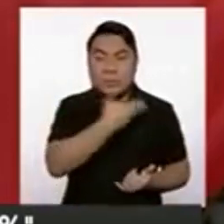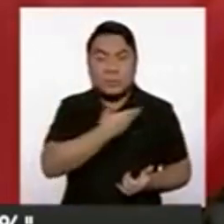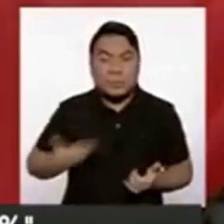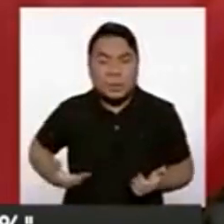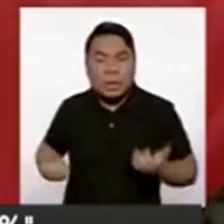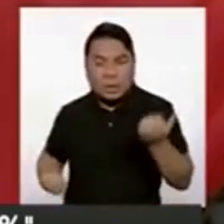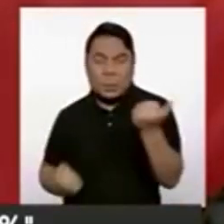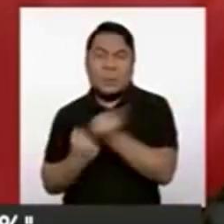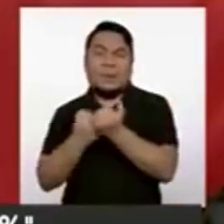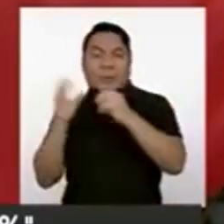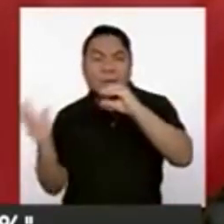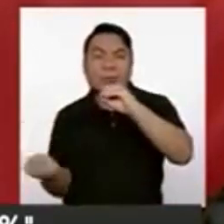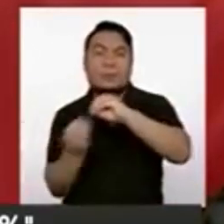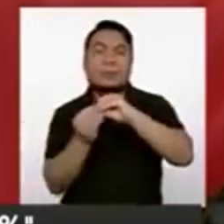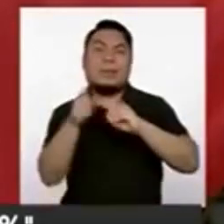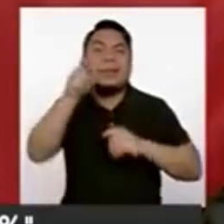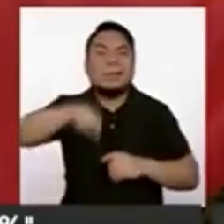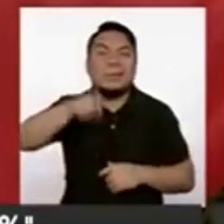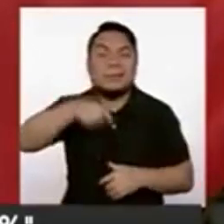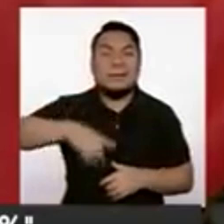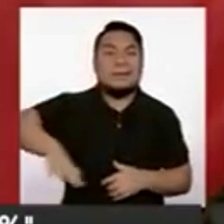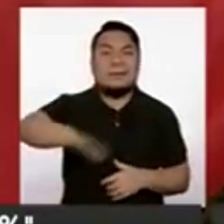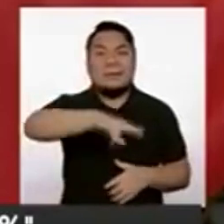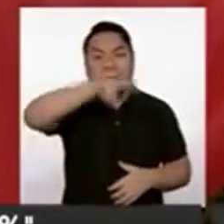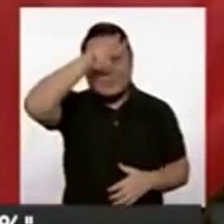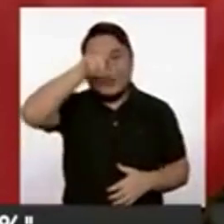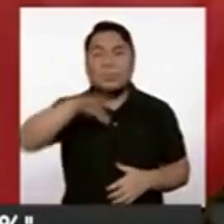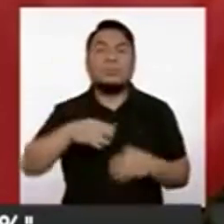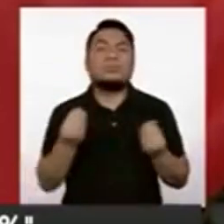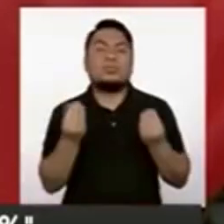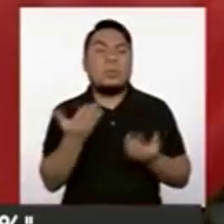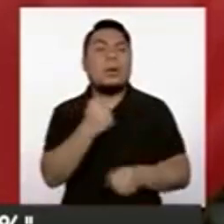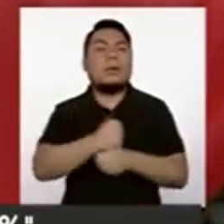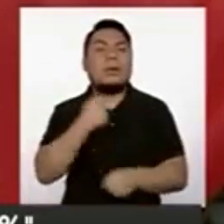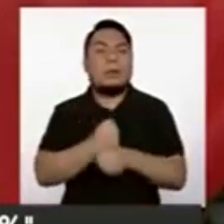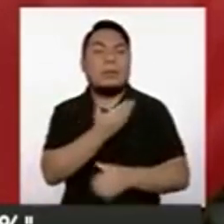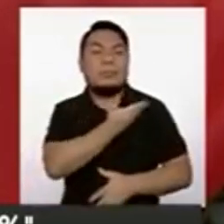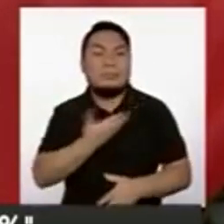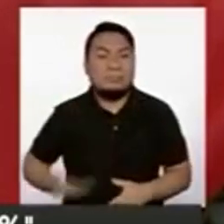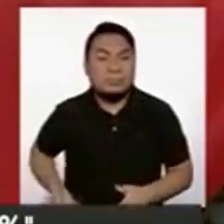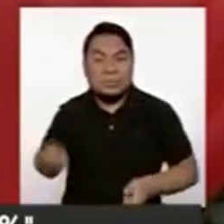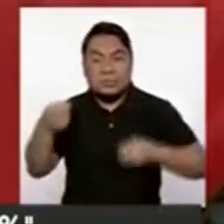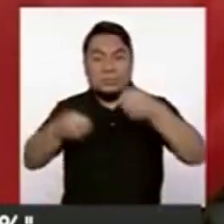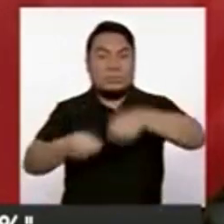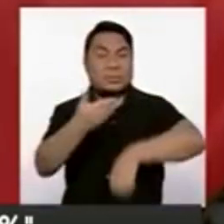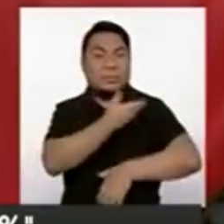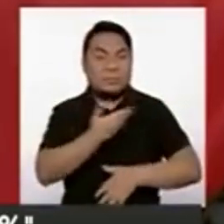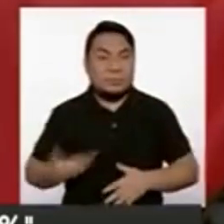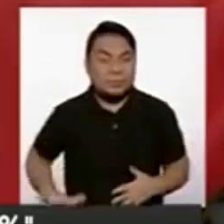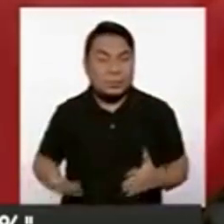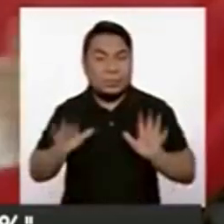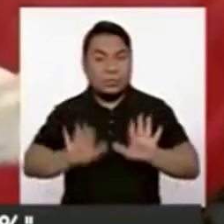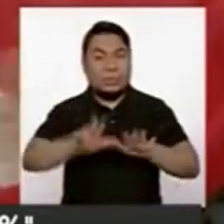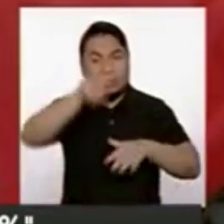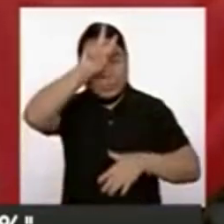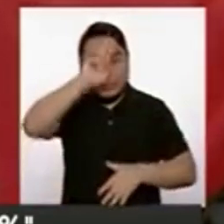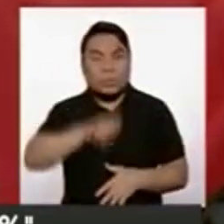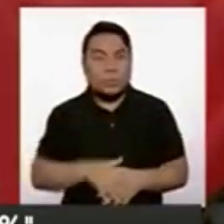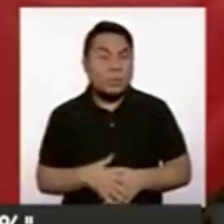adicional que requiere nuestro país en la actividad pública, en la inversión pública. Hemos estado